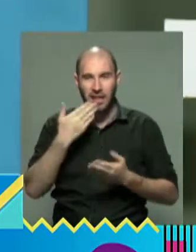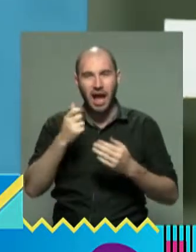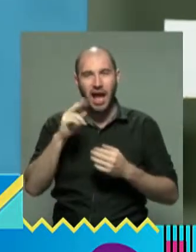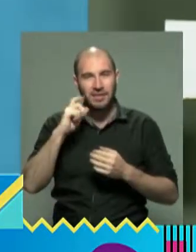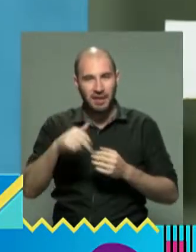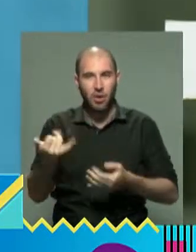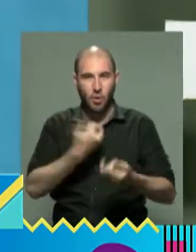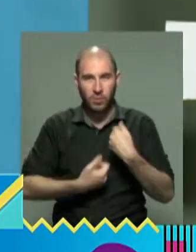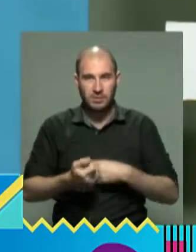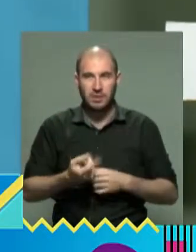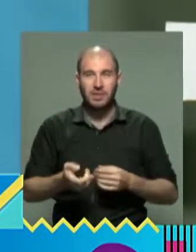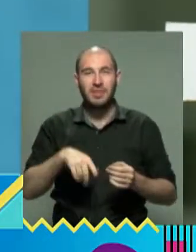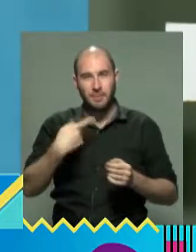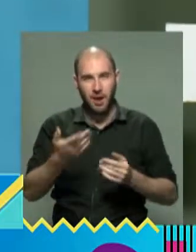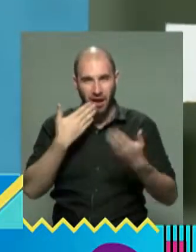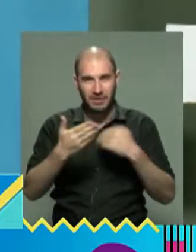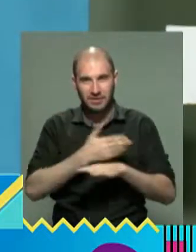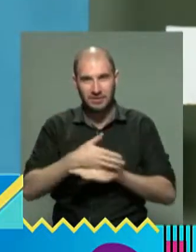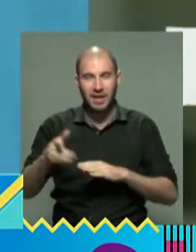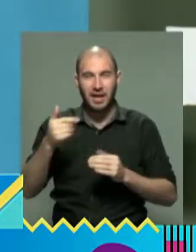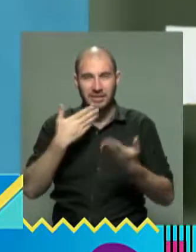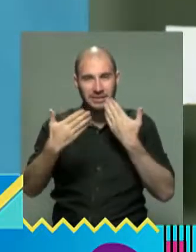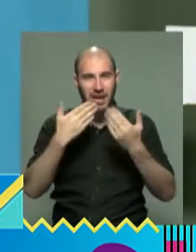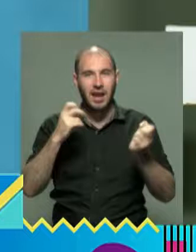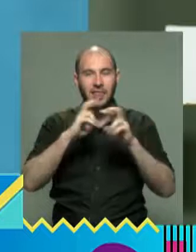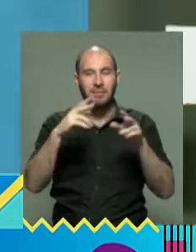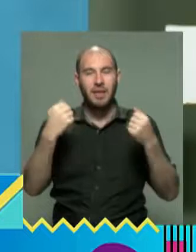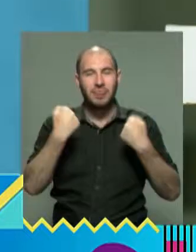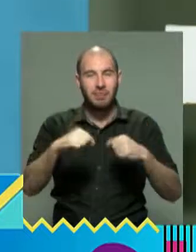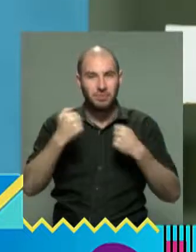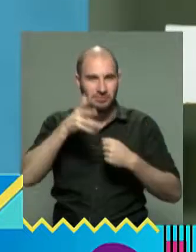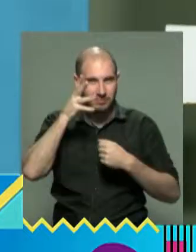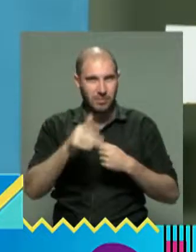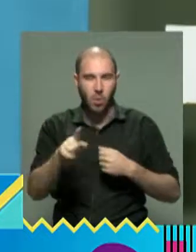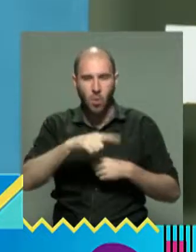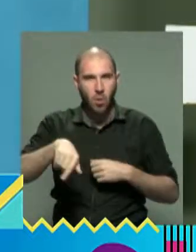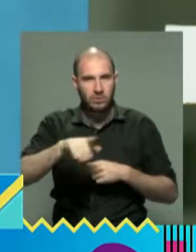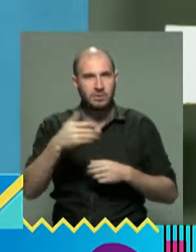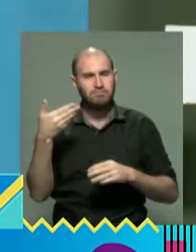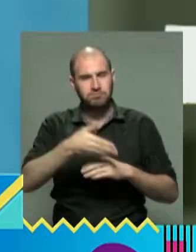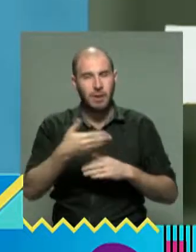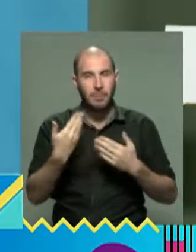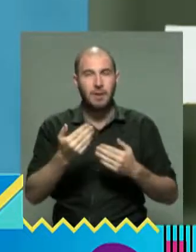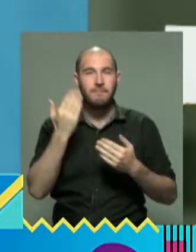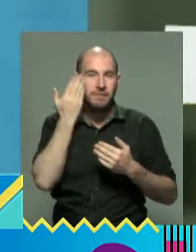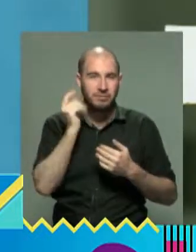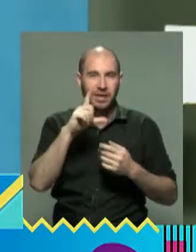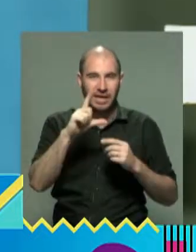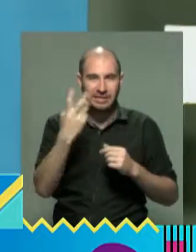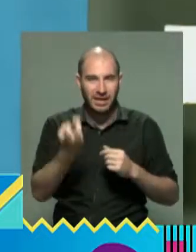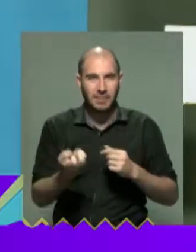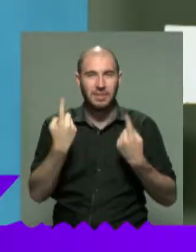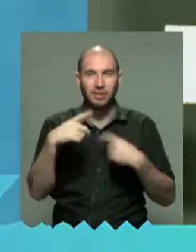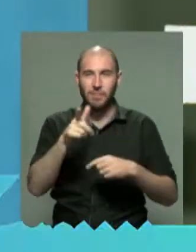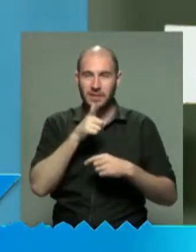también. Lo podemos retomar enseguida en esta charla acerca de deportes extremos. Recuerden que ustedes pueden participar, estamos en Facebook y en Instagram